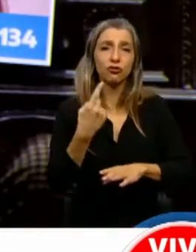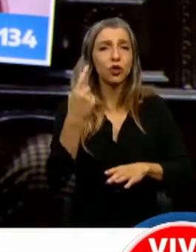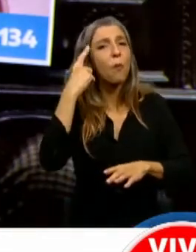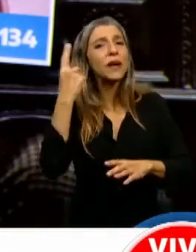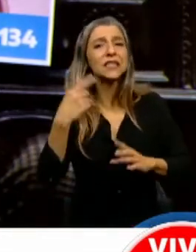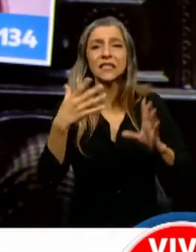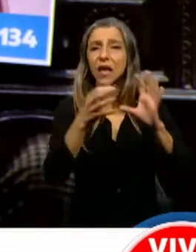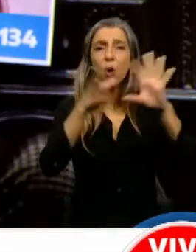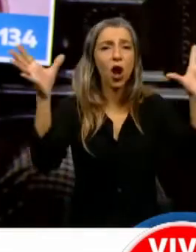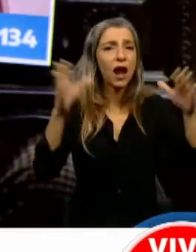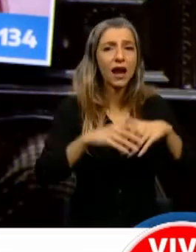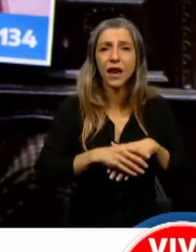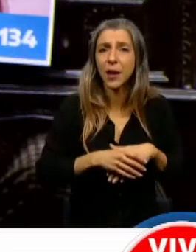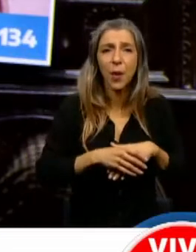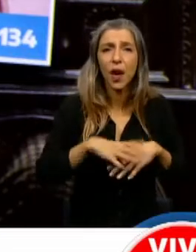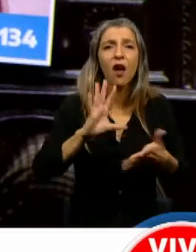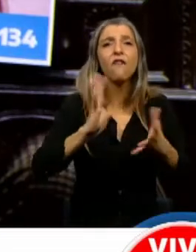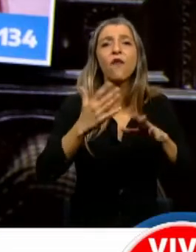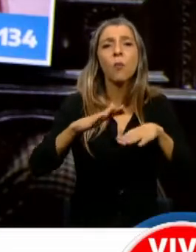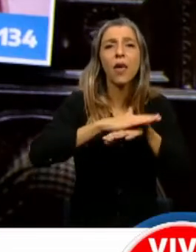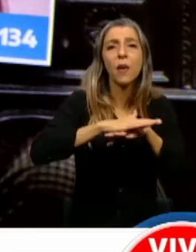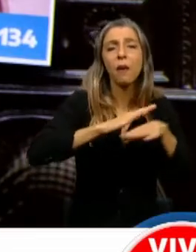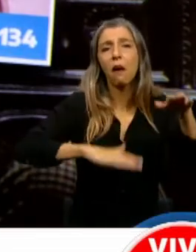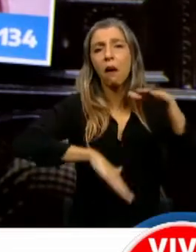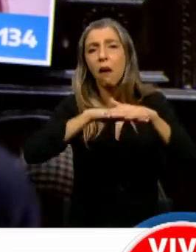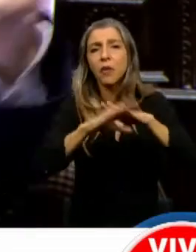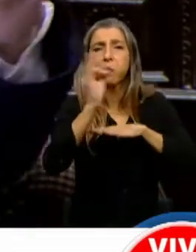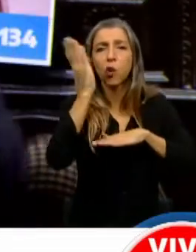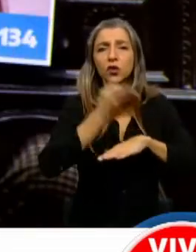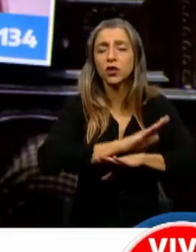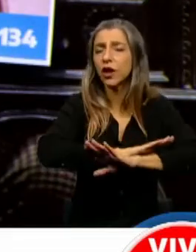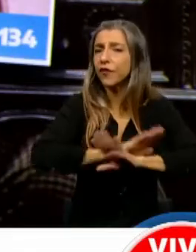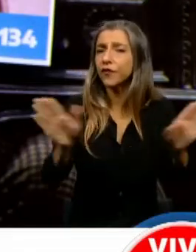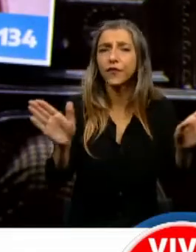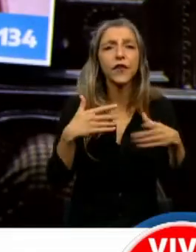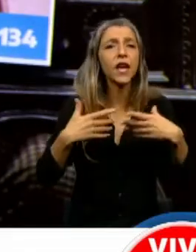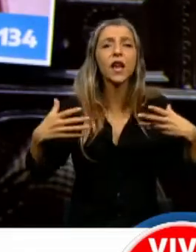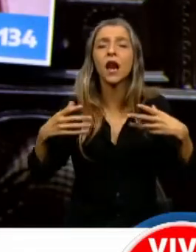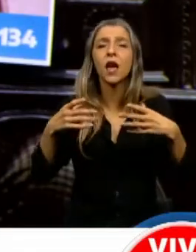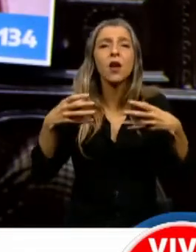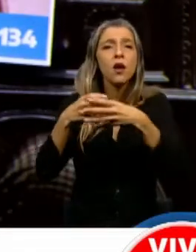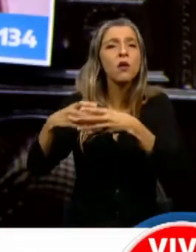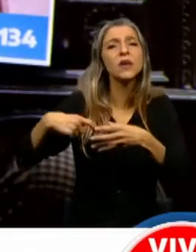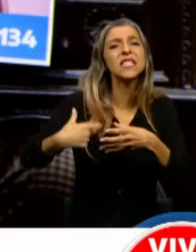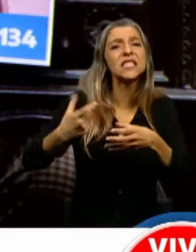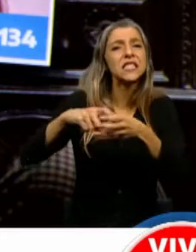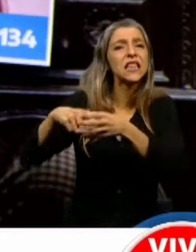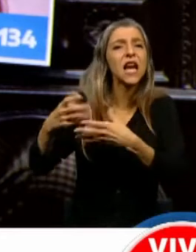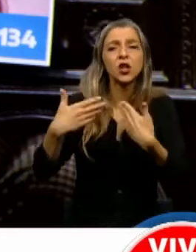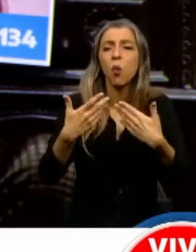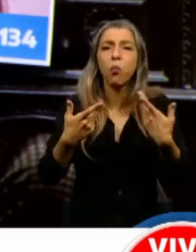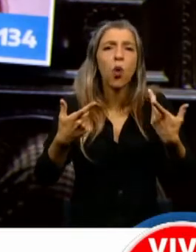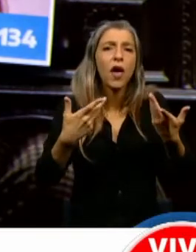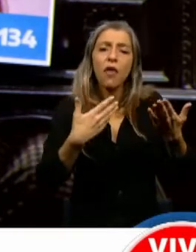sin piso ni techo, para que los representantes de los trabajadores puedan negociar condiciones libremente en la República